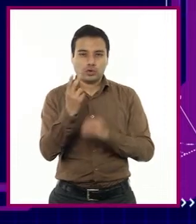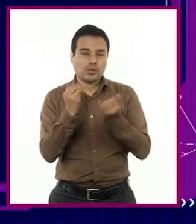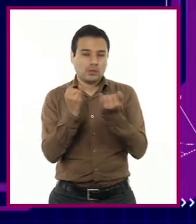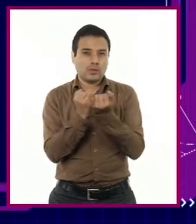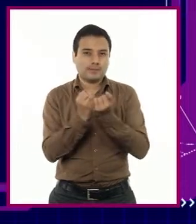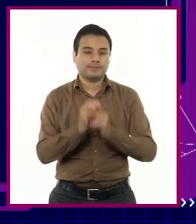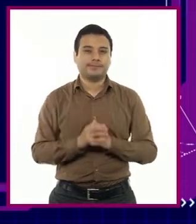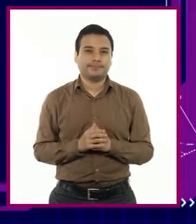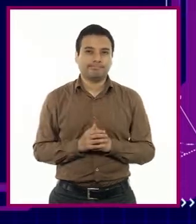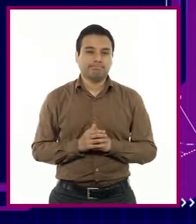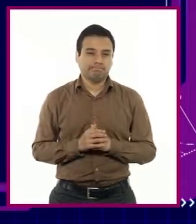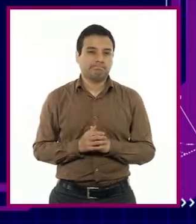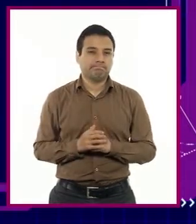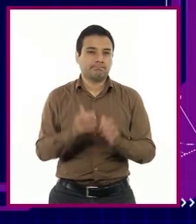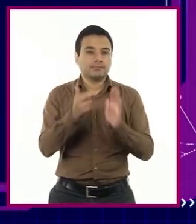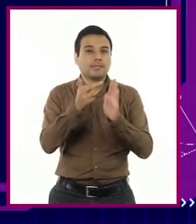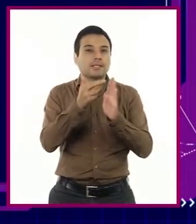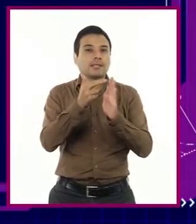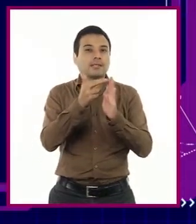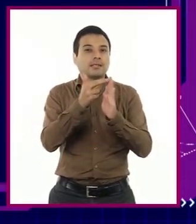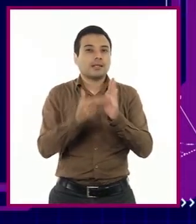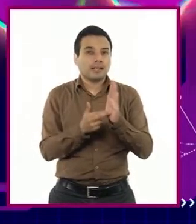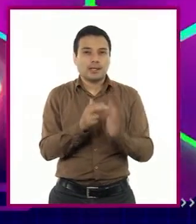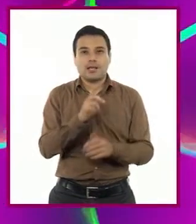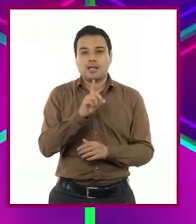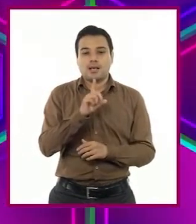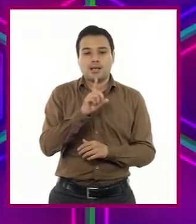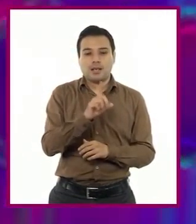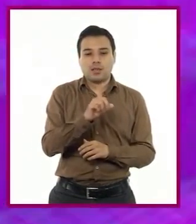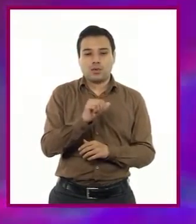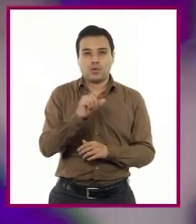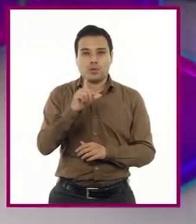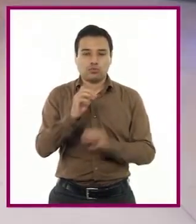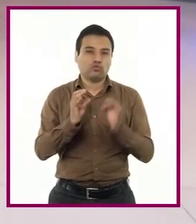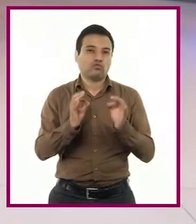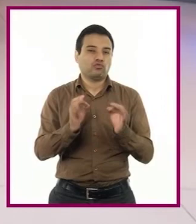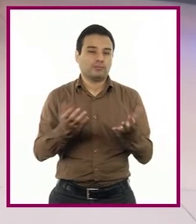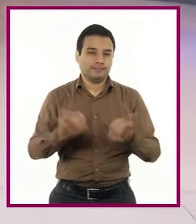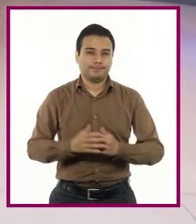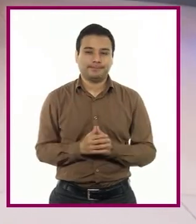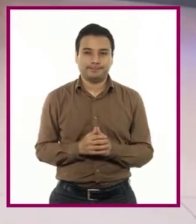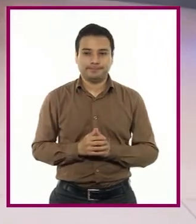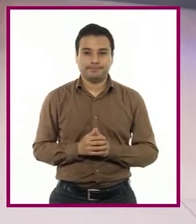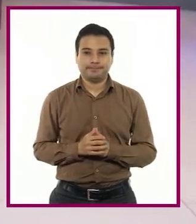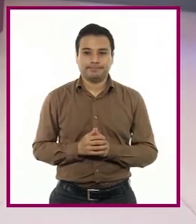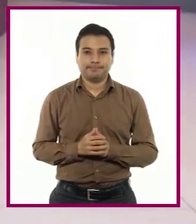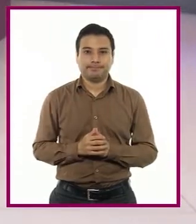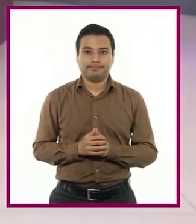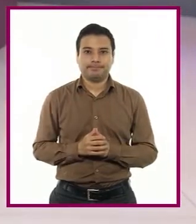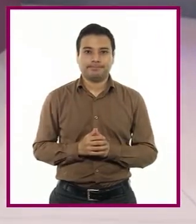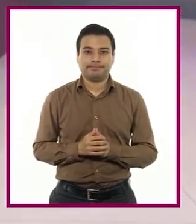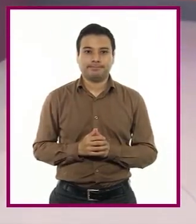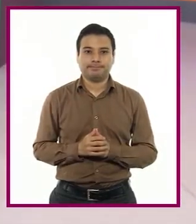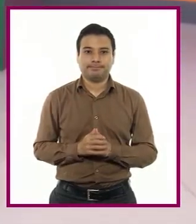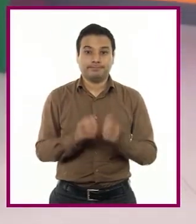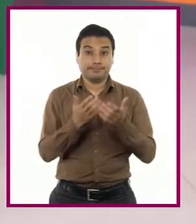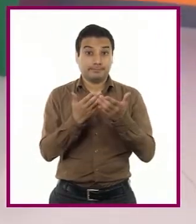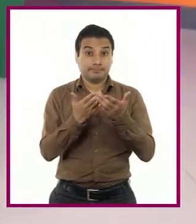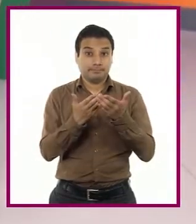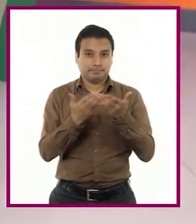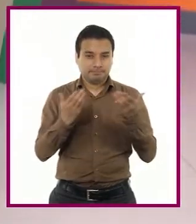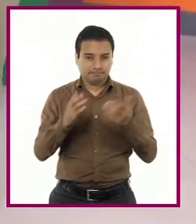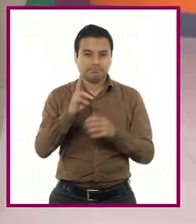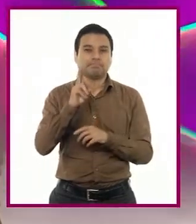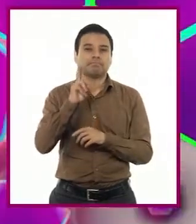2, que cumplen con el criterio lado, ángulo, lado. Ahora solo falta establecer la correspondencia